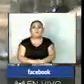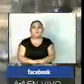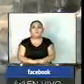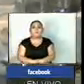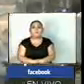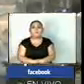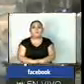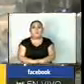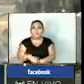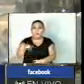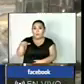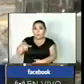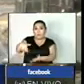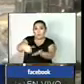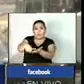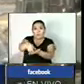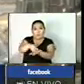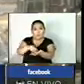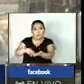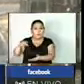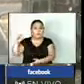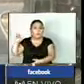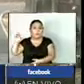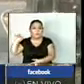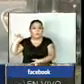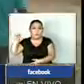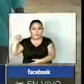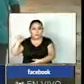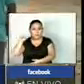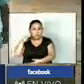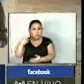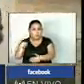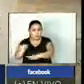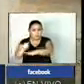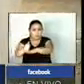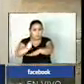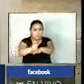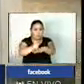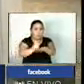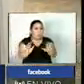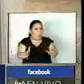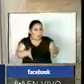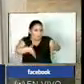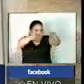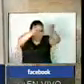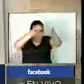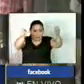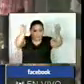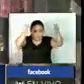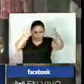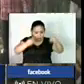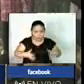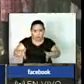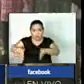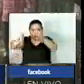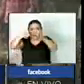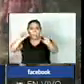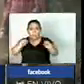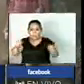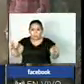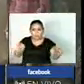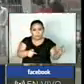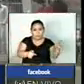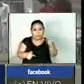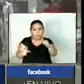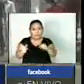en el municipio de Concepción de Oriente se han instalado varios arcos desinfectantes en las principales vías de acceso